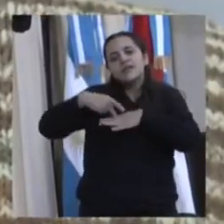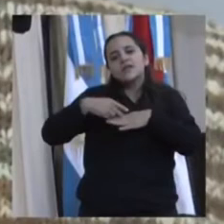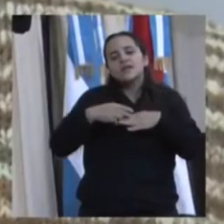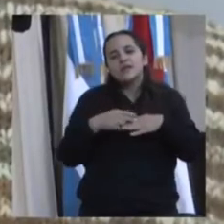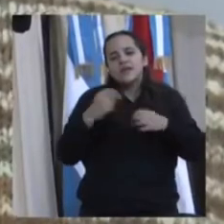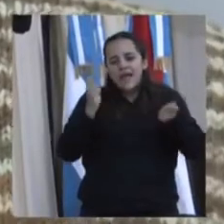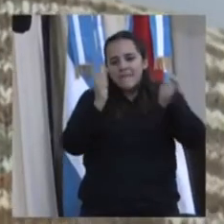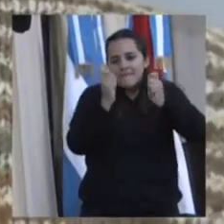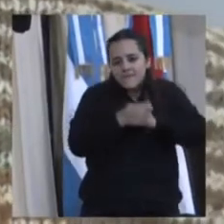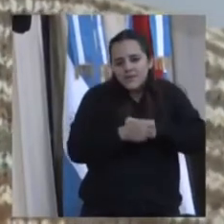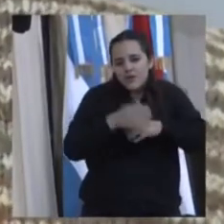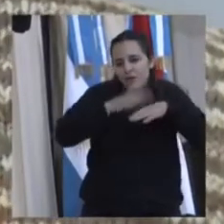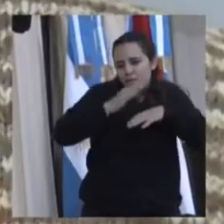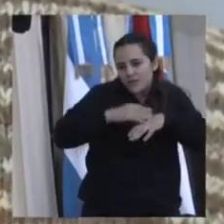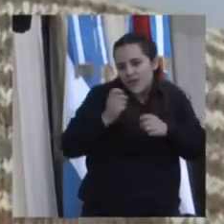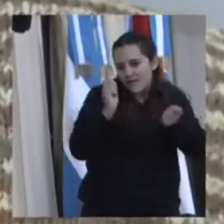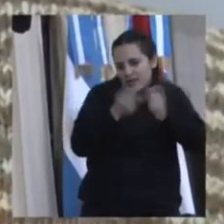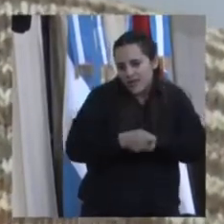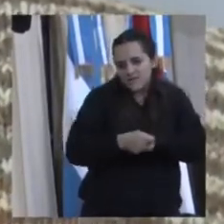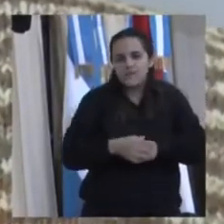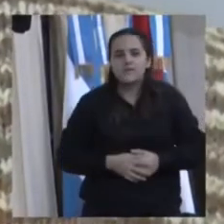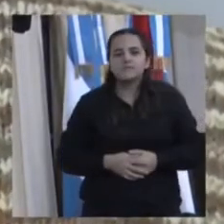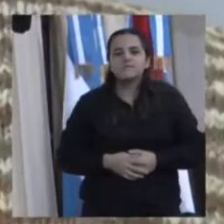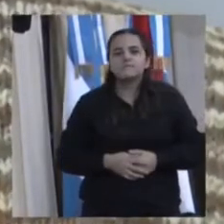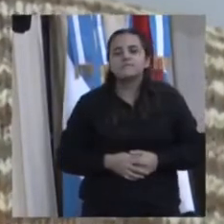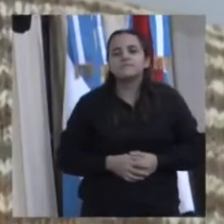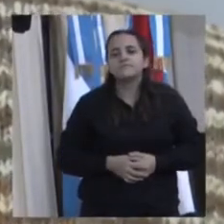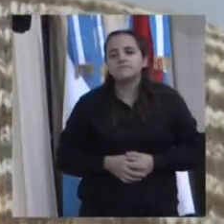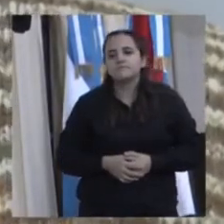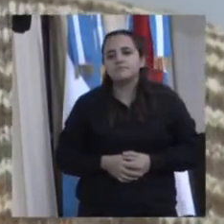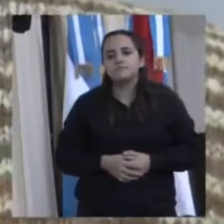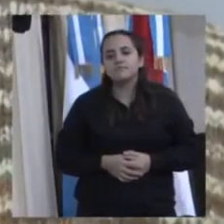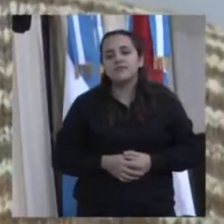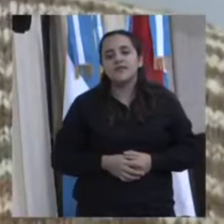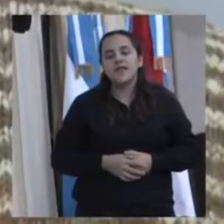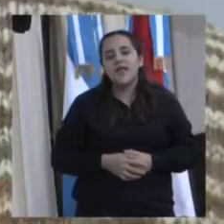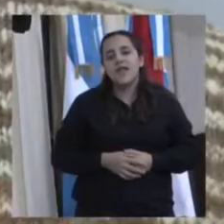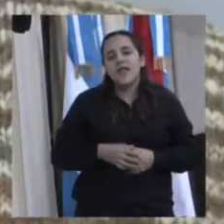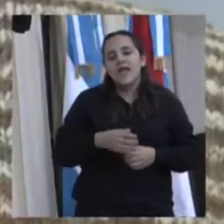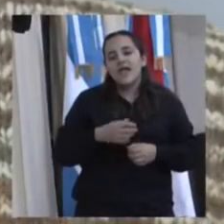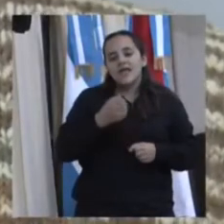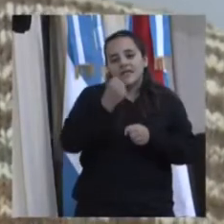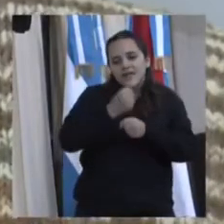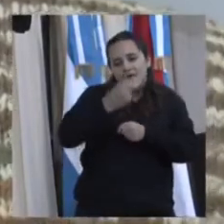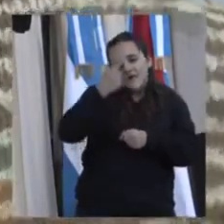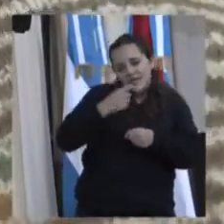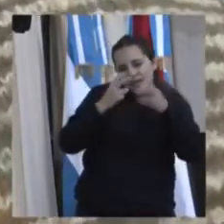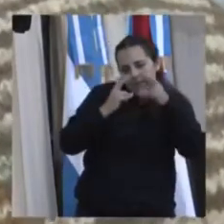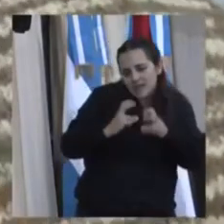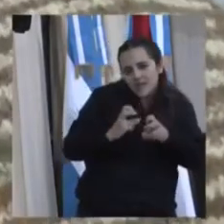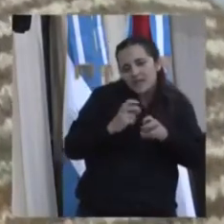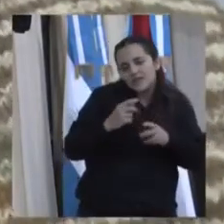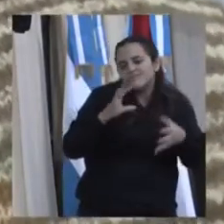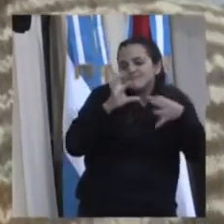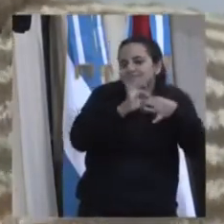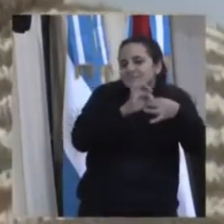cambio social de la Argentina o van a ser las clases trabajadoras? Tesis del cambio social asociada a